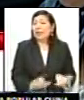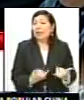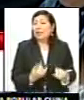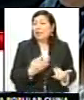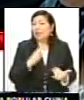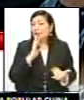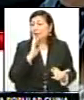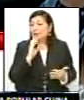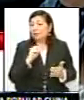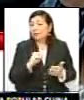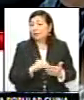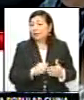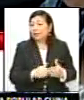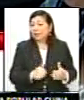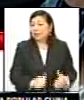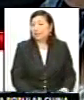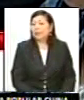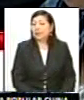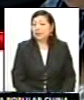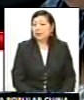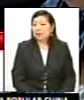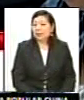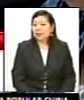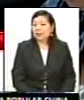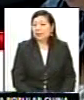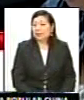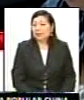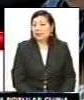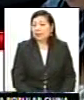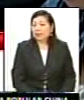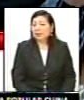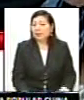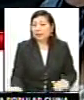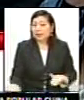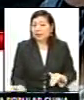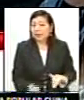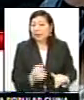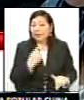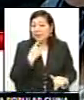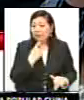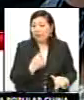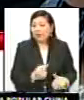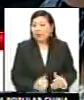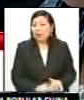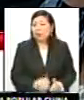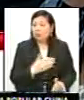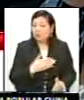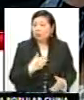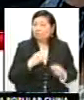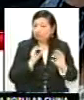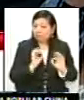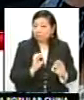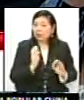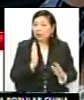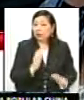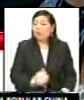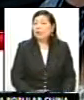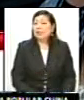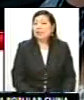sustento debería quedar excluido del sustento del archivo de esta denuncia. Yo me inclino por la posición que señala el